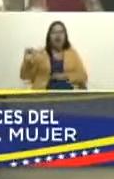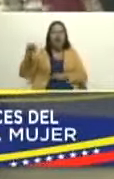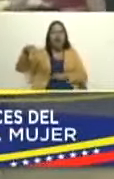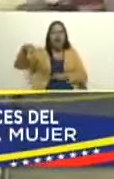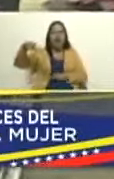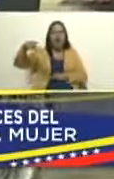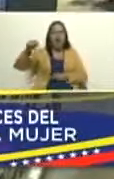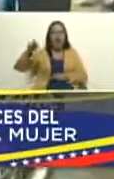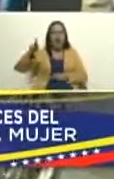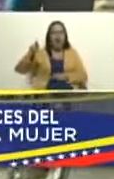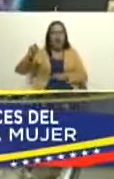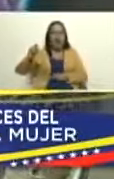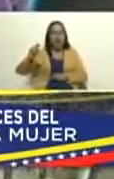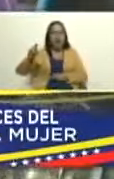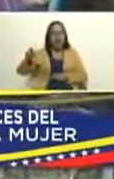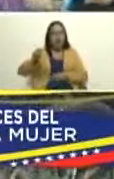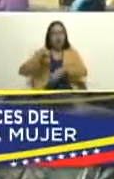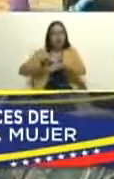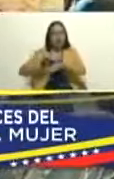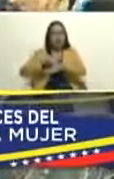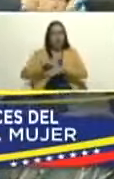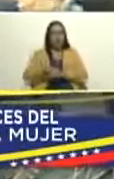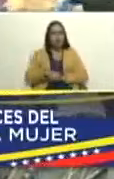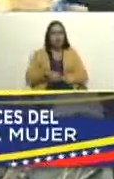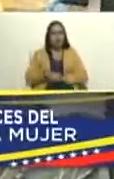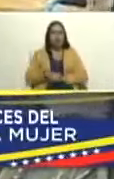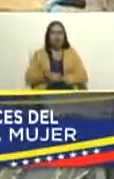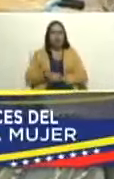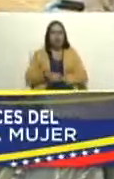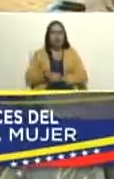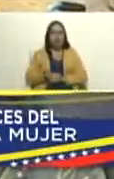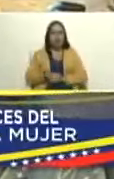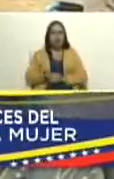Prevenida Amparo Lisbeth Rodríguez.